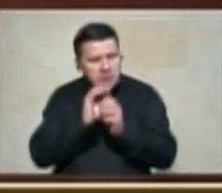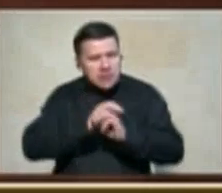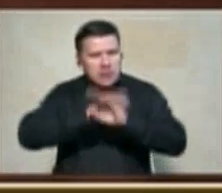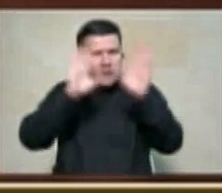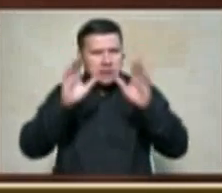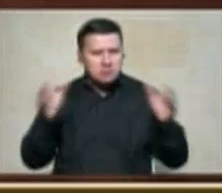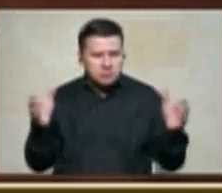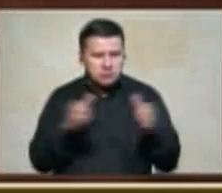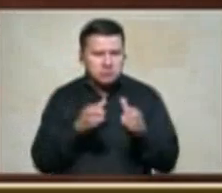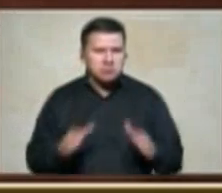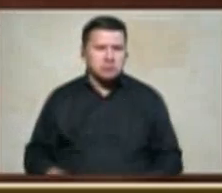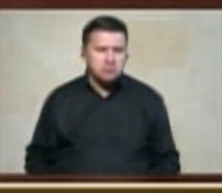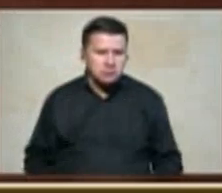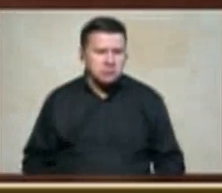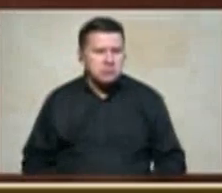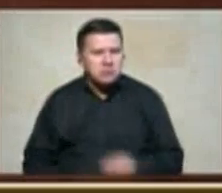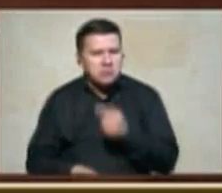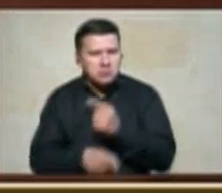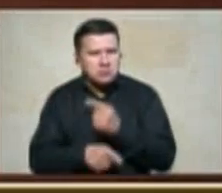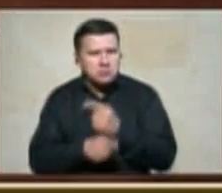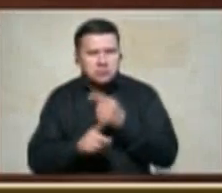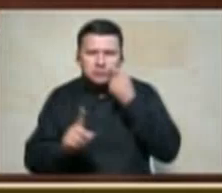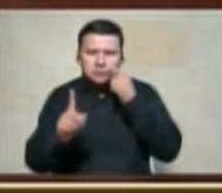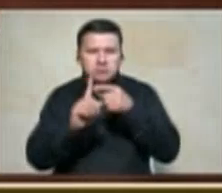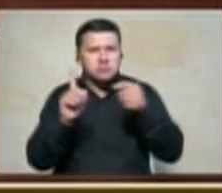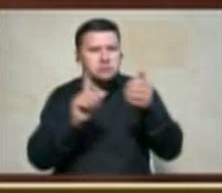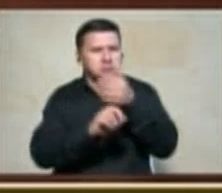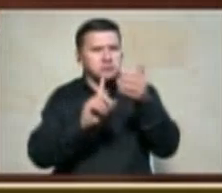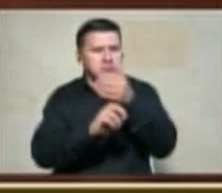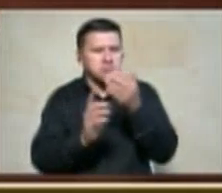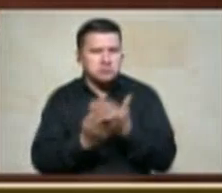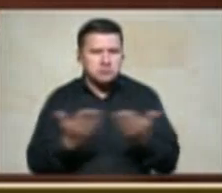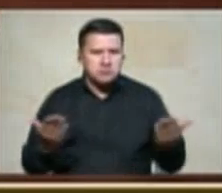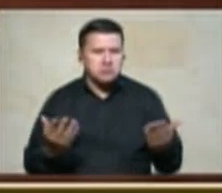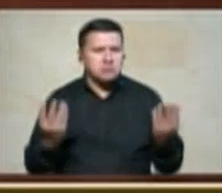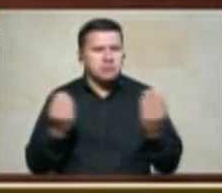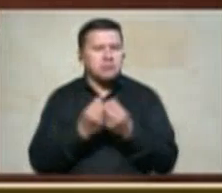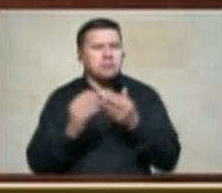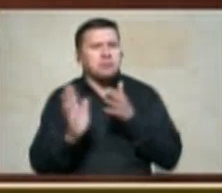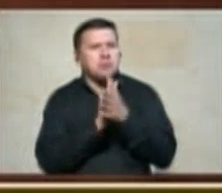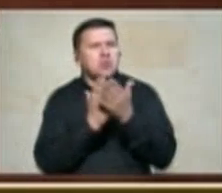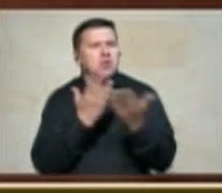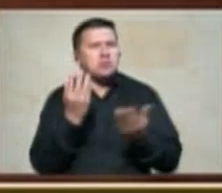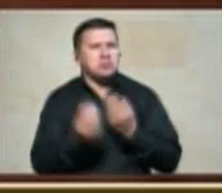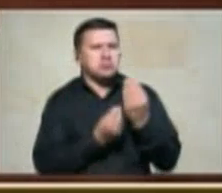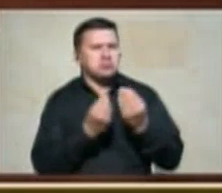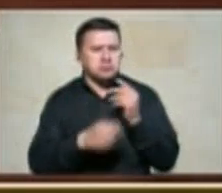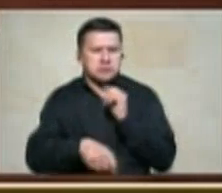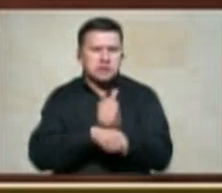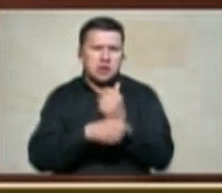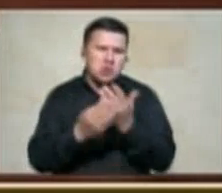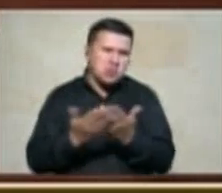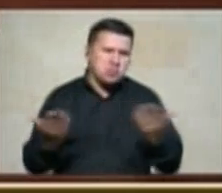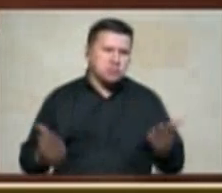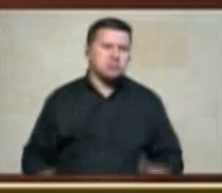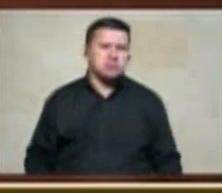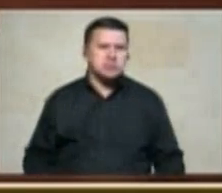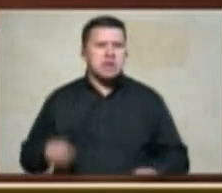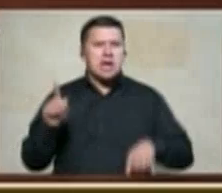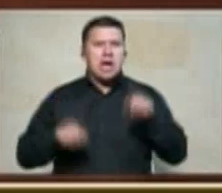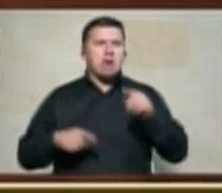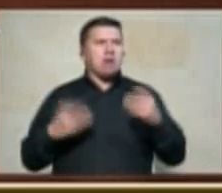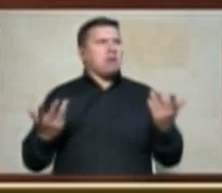aclarar, darle precisión o alcance y también para contarle cómo hacemos la tarea, porque a